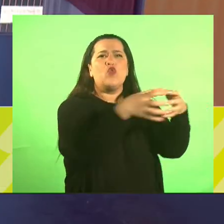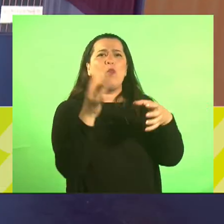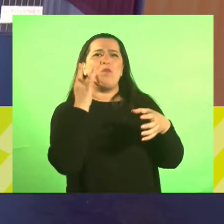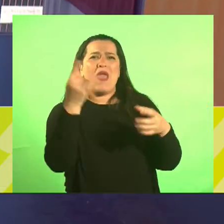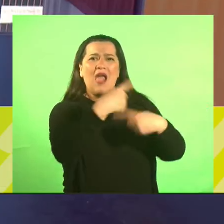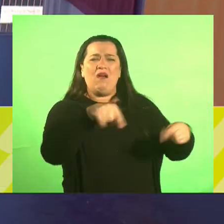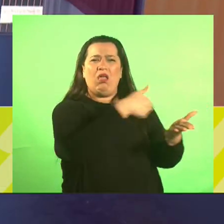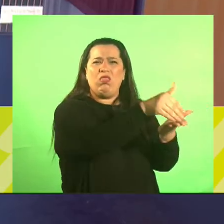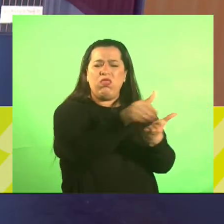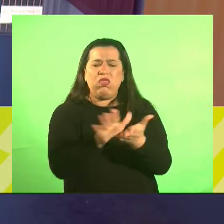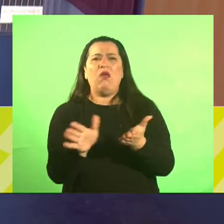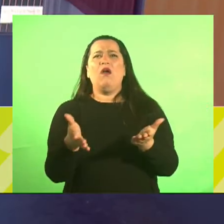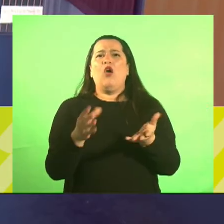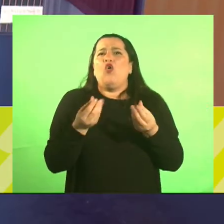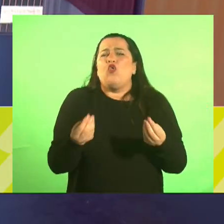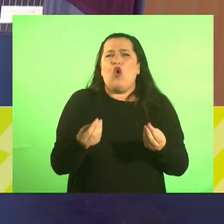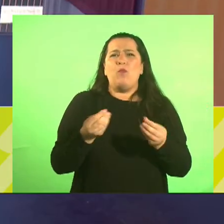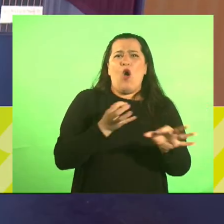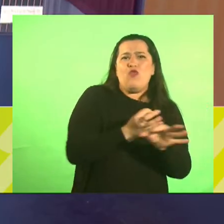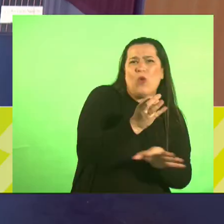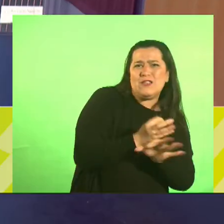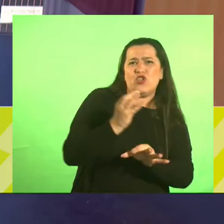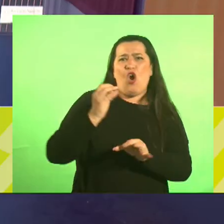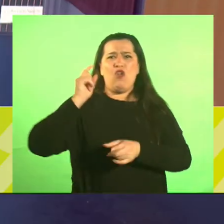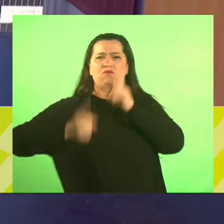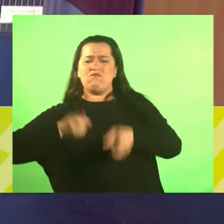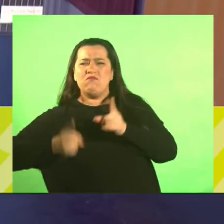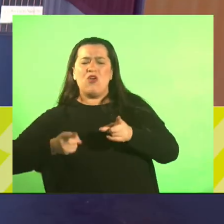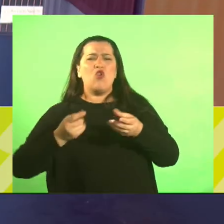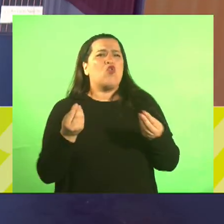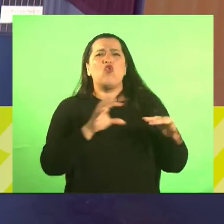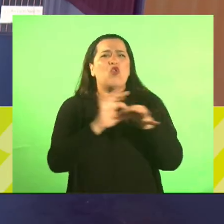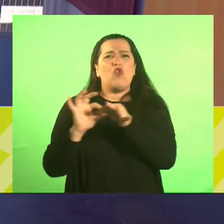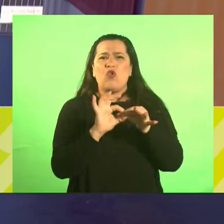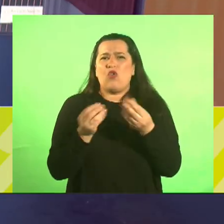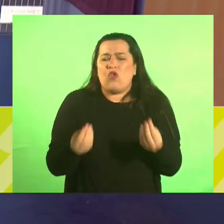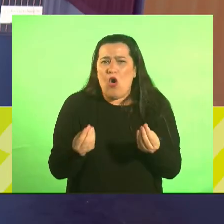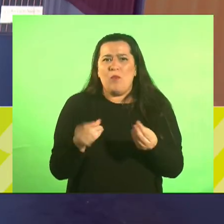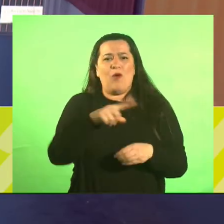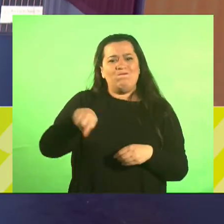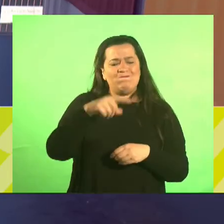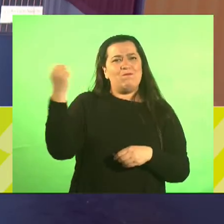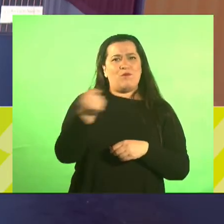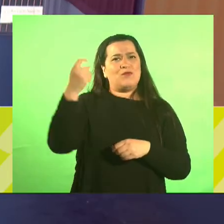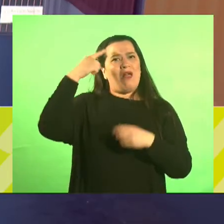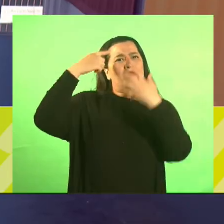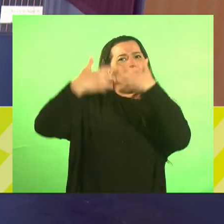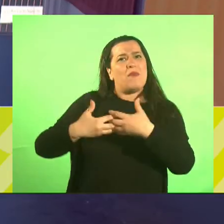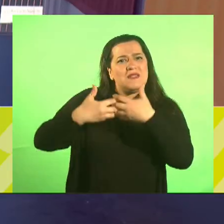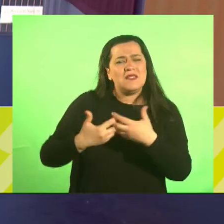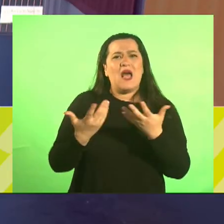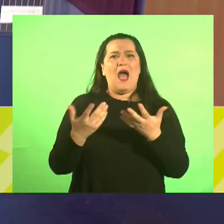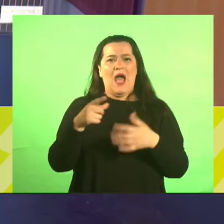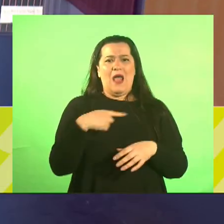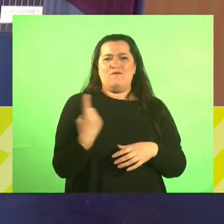relaciones de dominación y la educación, porque finalmente de eso se trata, ¿no? Como repensar